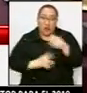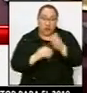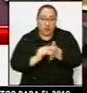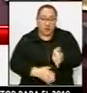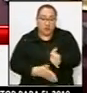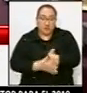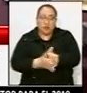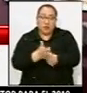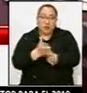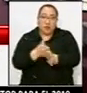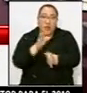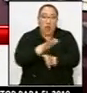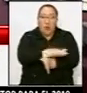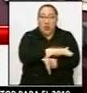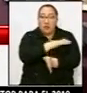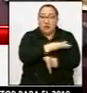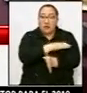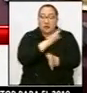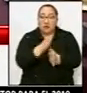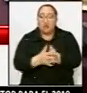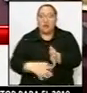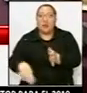tiempo. Que en